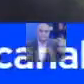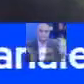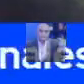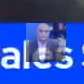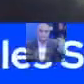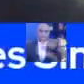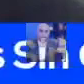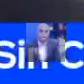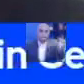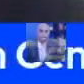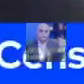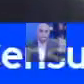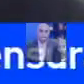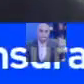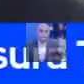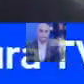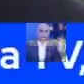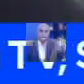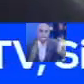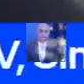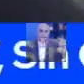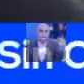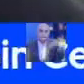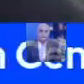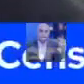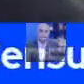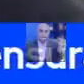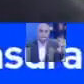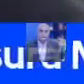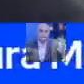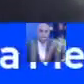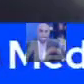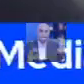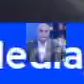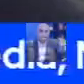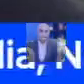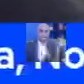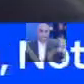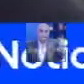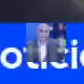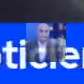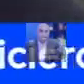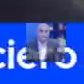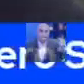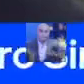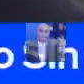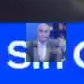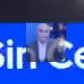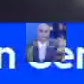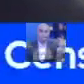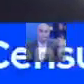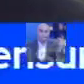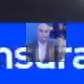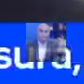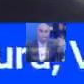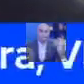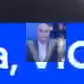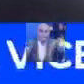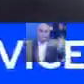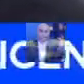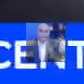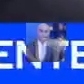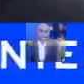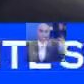Unidos... Bueno, el vicepresidente de Obama era Joe Biden. El problema es que Barack Obama fue un